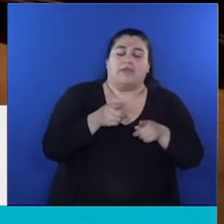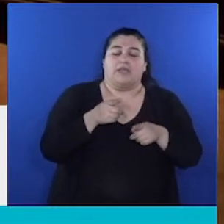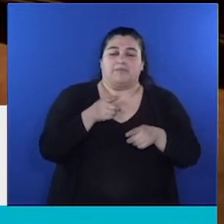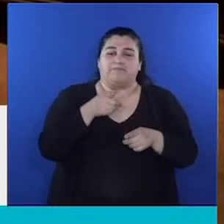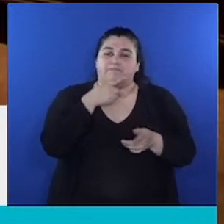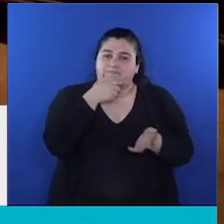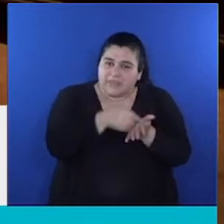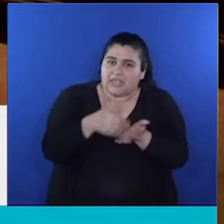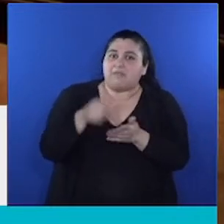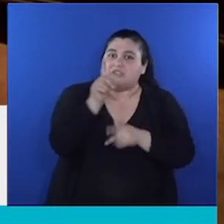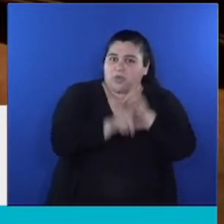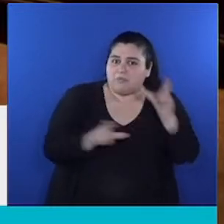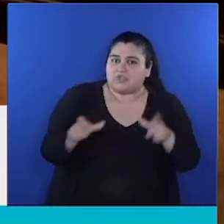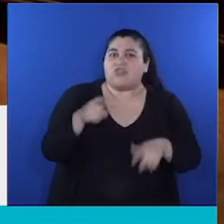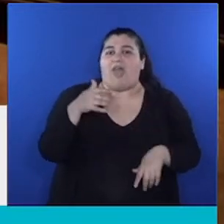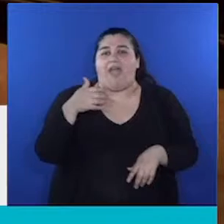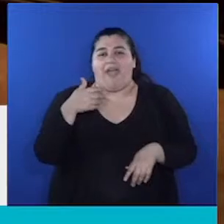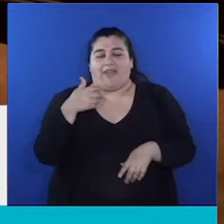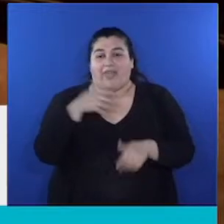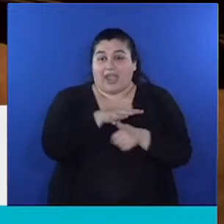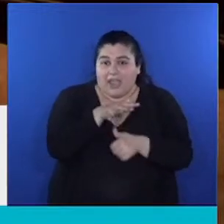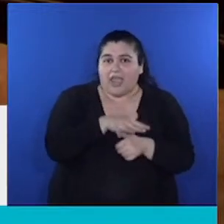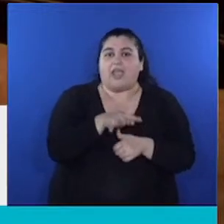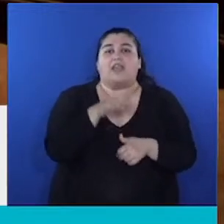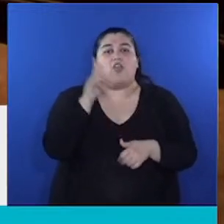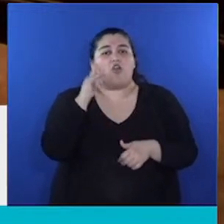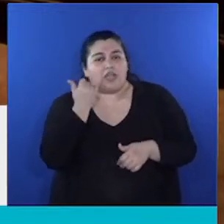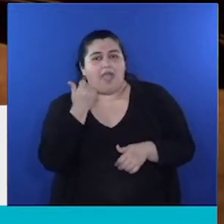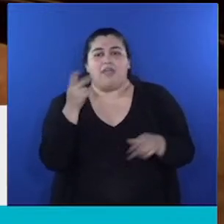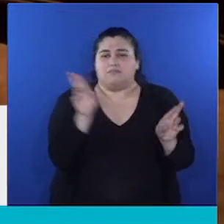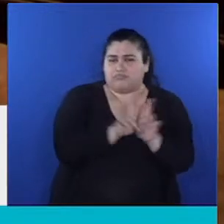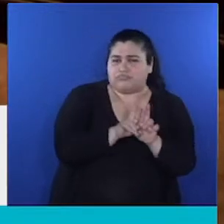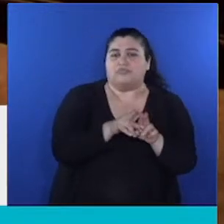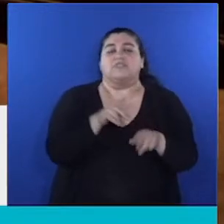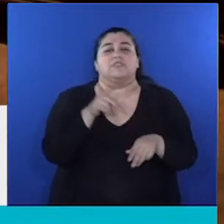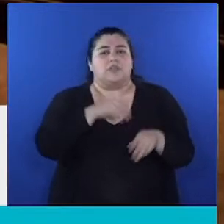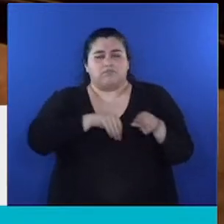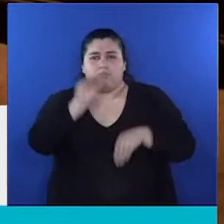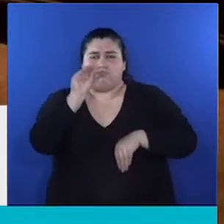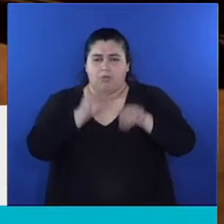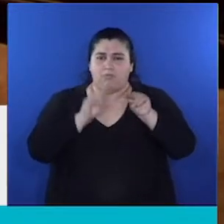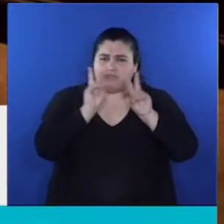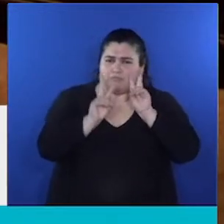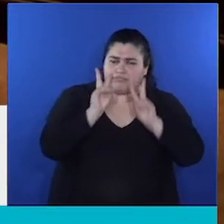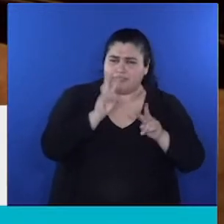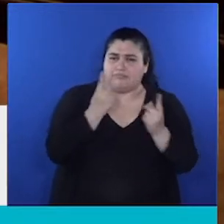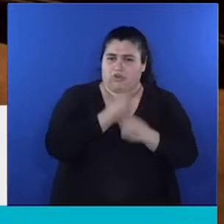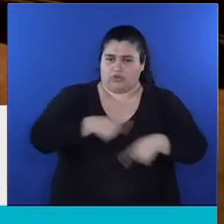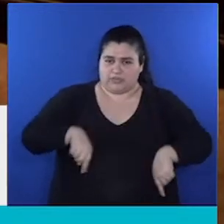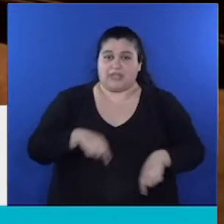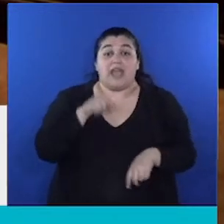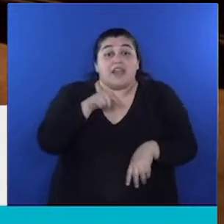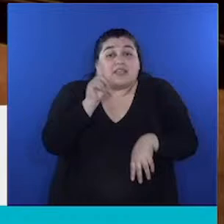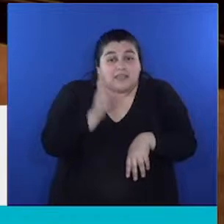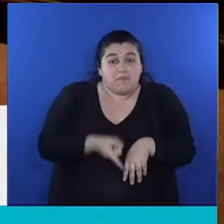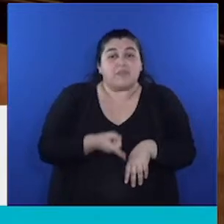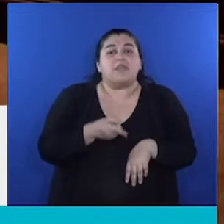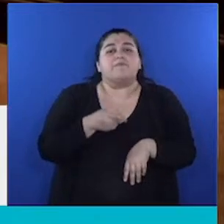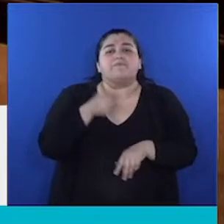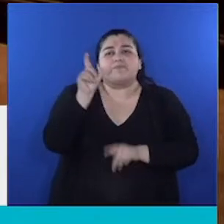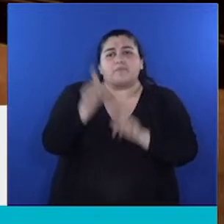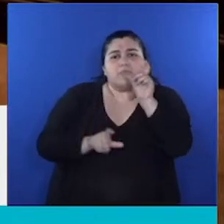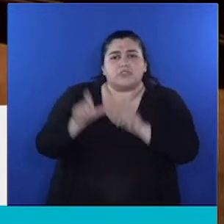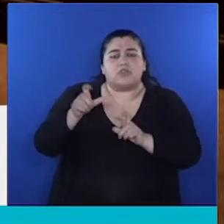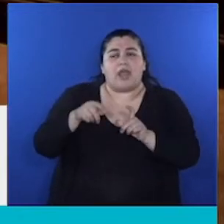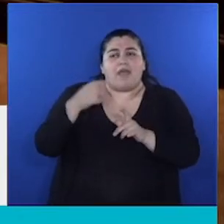horribles en las redes sociales, en los medios digitales, incluso desde aquellos que debieran tener el mayor respeto